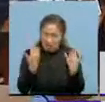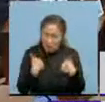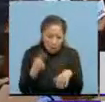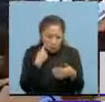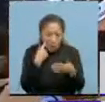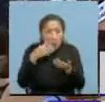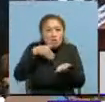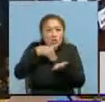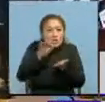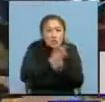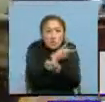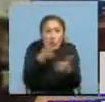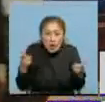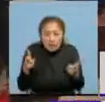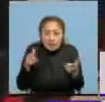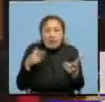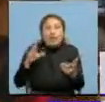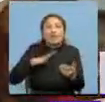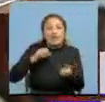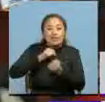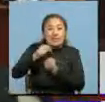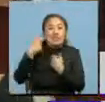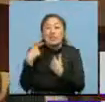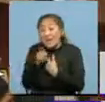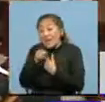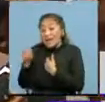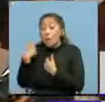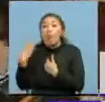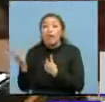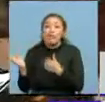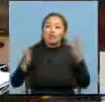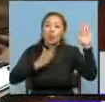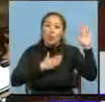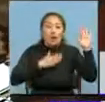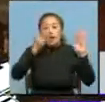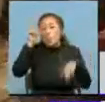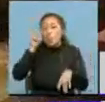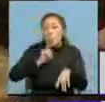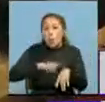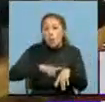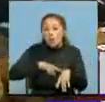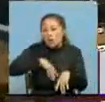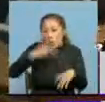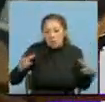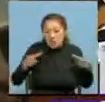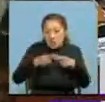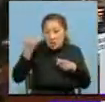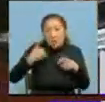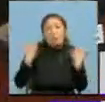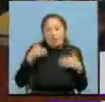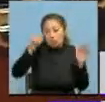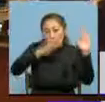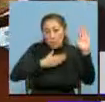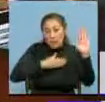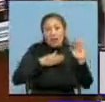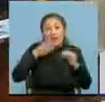ningún rechazo al tratamiento del título y que Ficoseco podía jurar en cualquiera de las secciones subsiguientes. Se